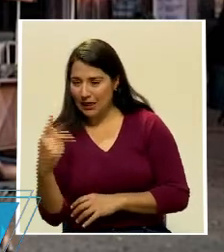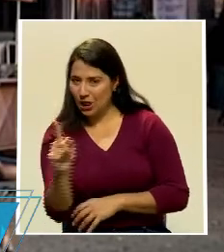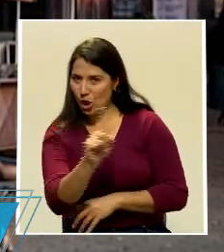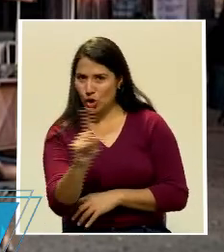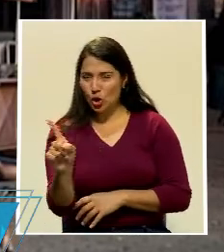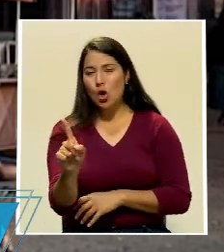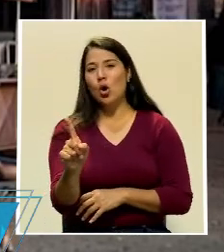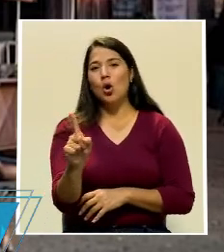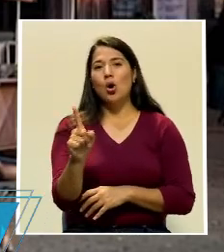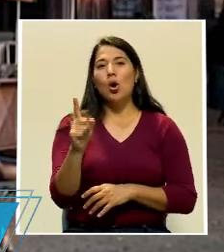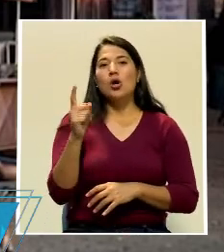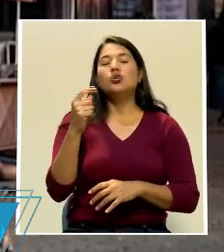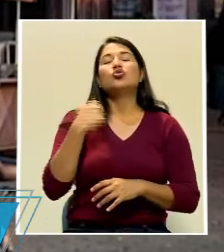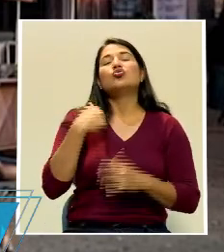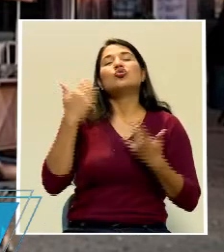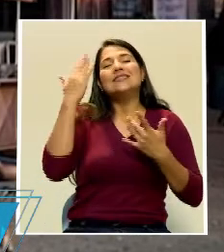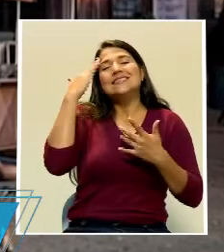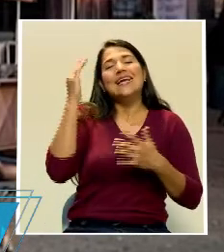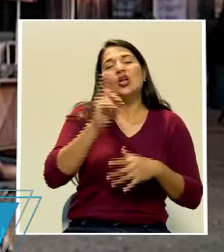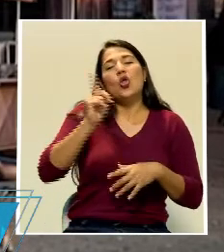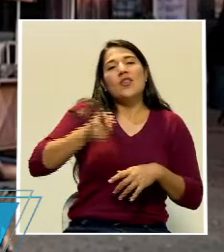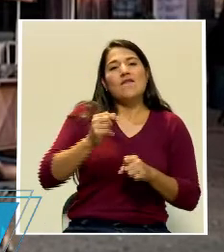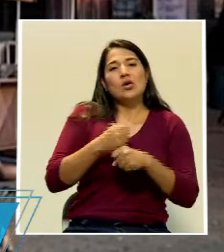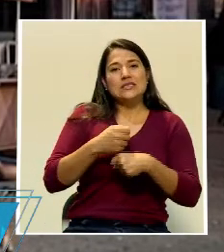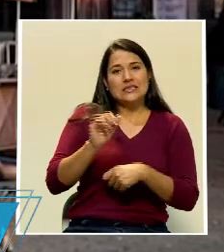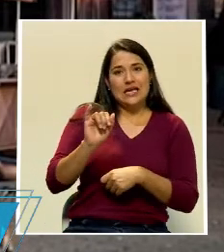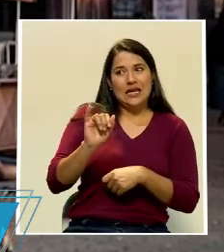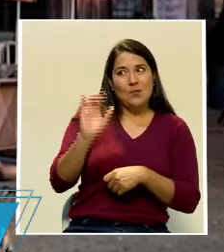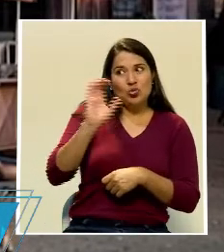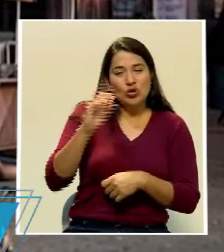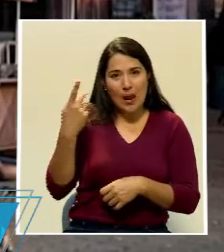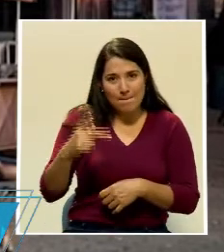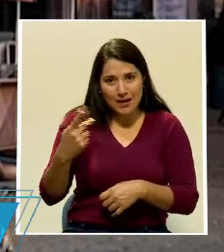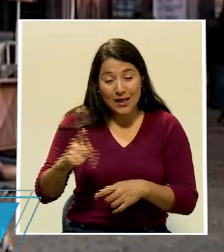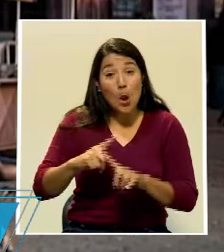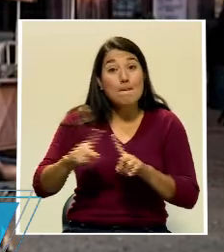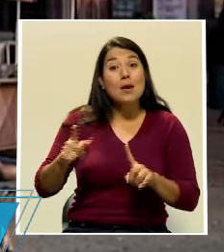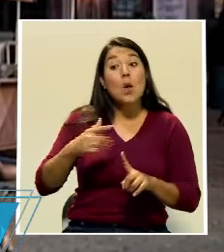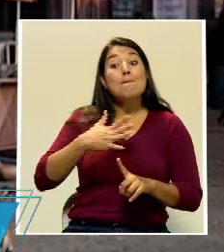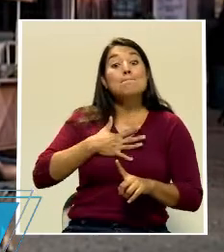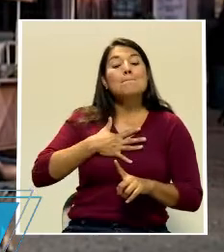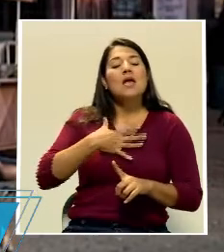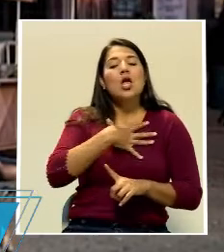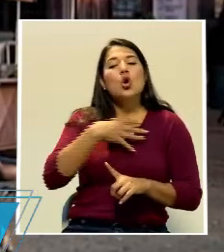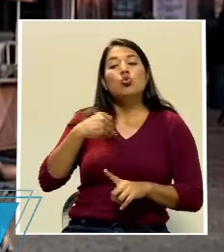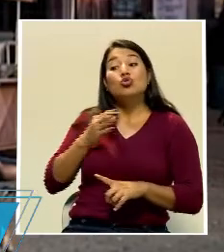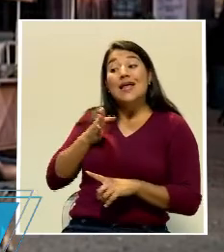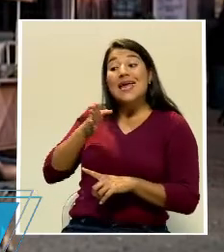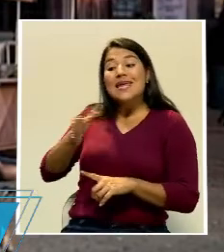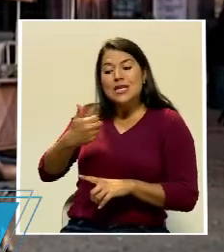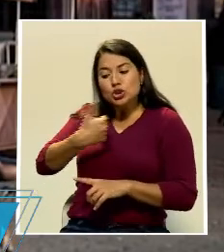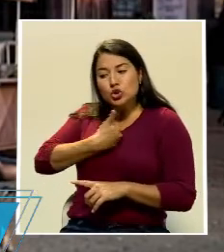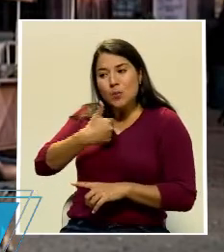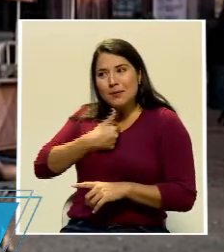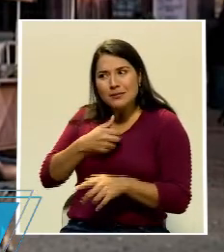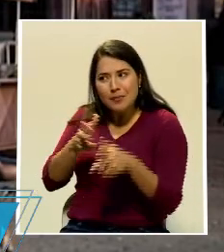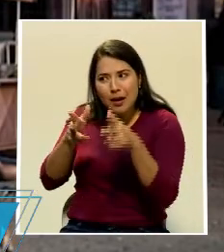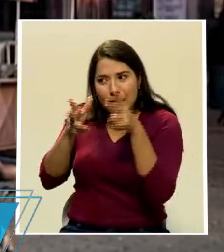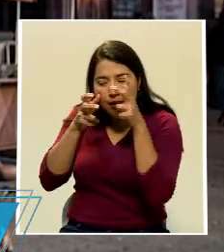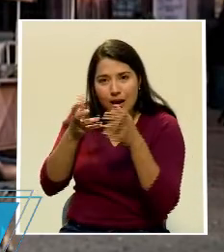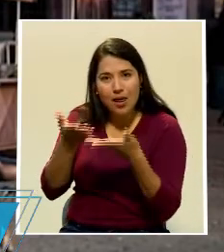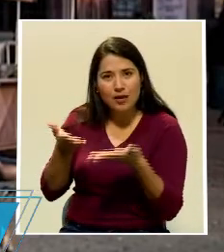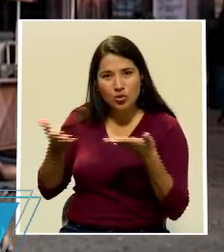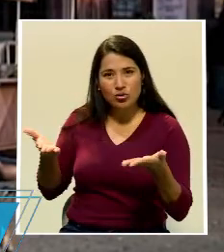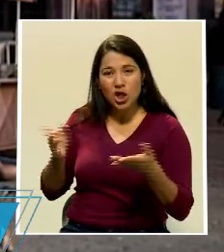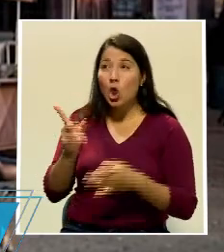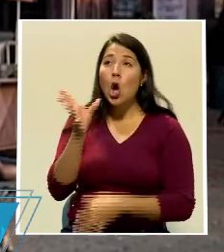advertido mucho que no lo tengo que hacer, sino que a mí me gusta ver las cosas con mis propios ojos. Y yo creo que también eso